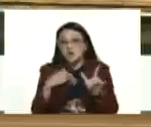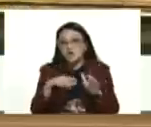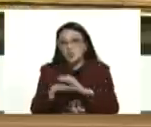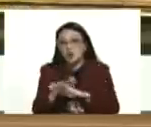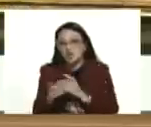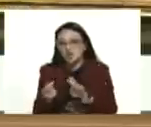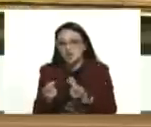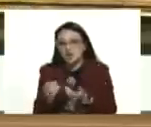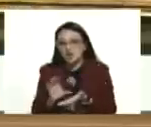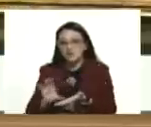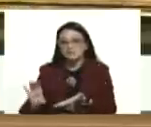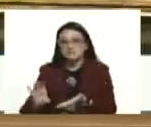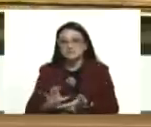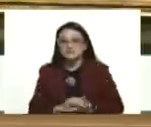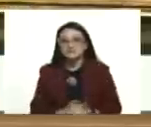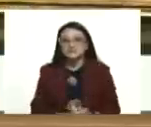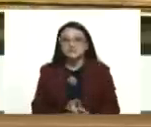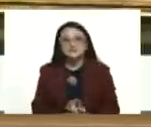cosa aquí.